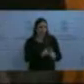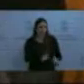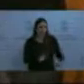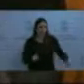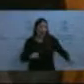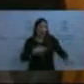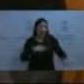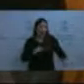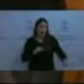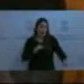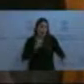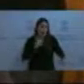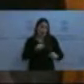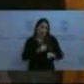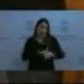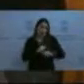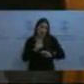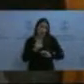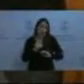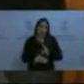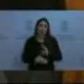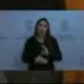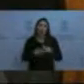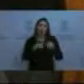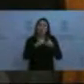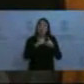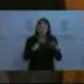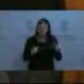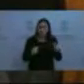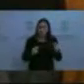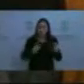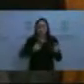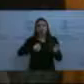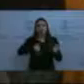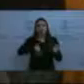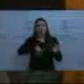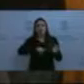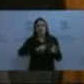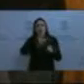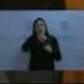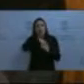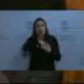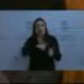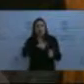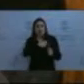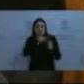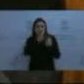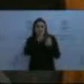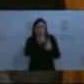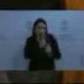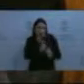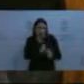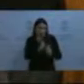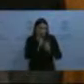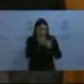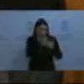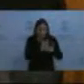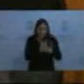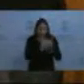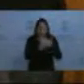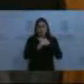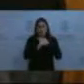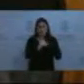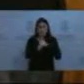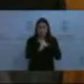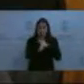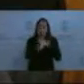podamos hacer usted y yo, ya le digo, Asturias estamos incorporados a la Comisión de Análisis, de Estudio y de Sostenibilidad.